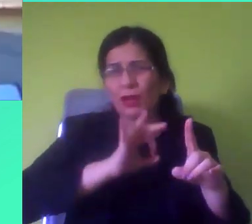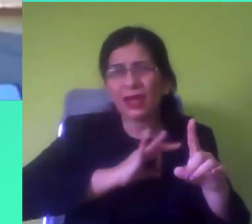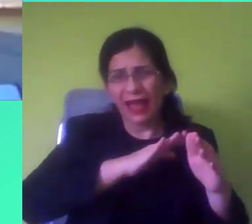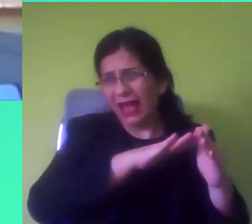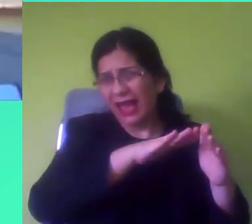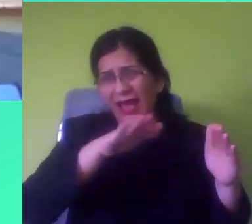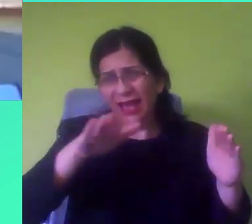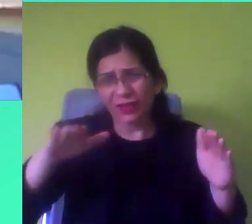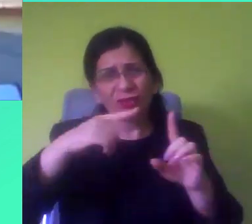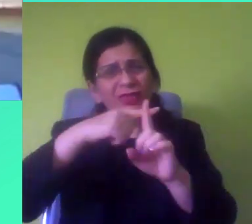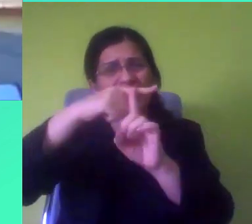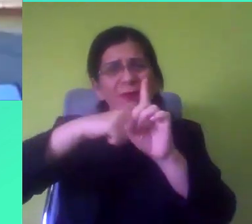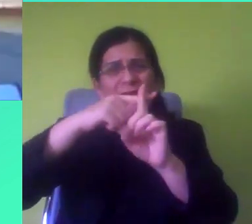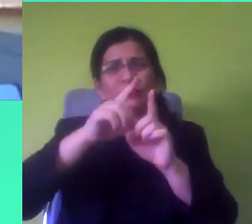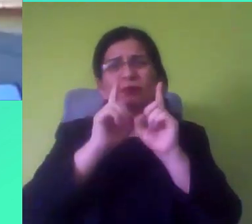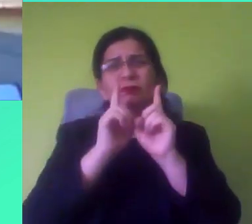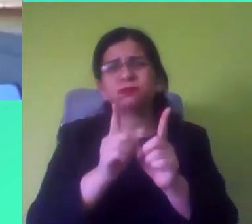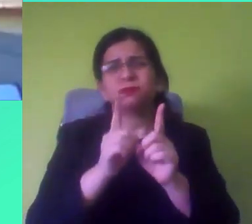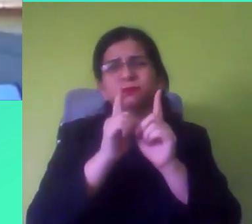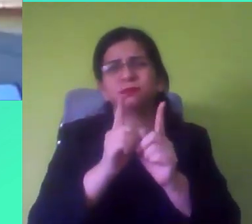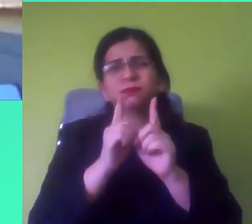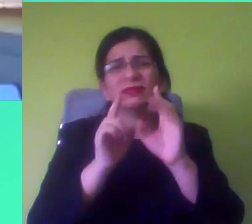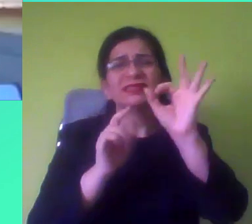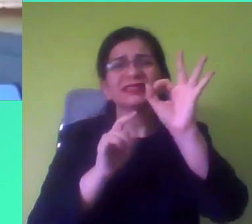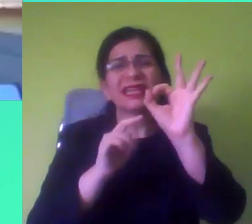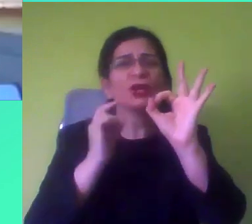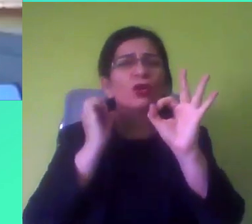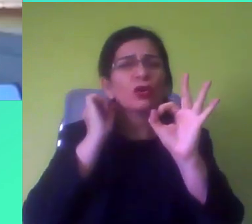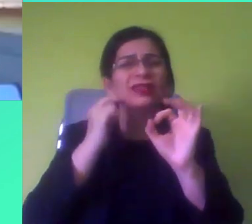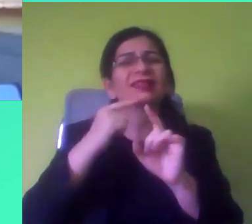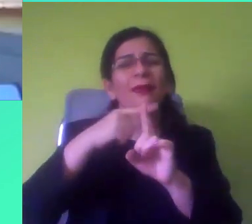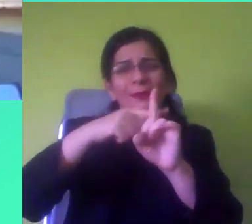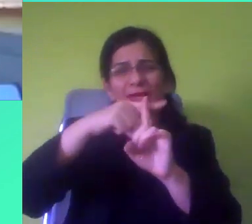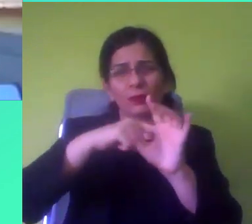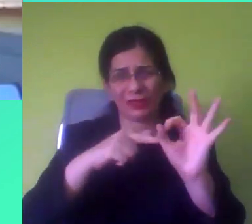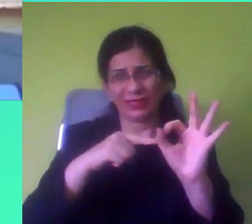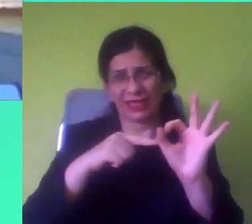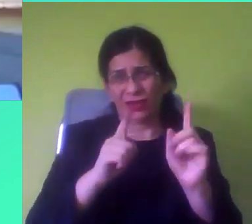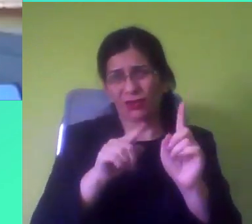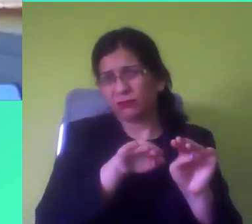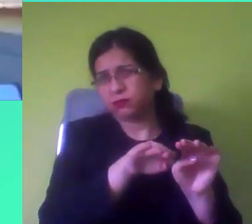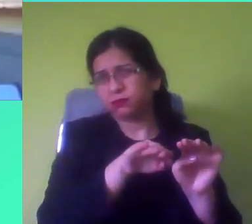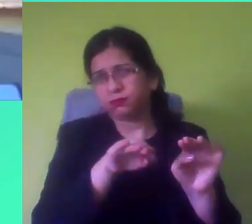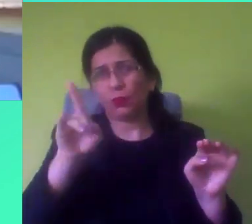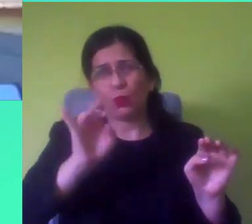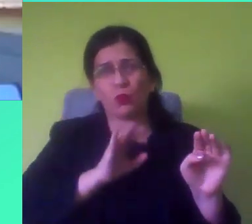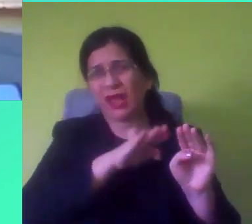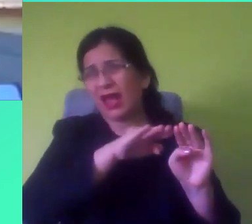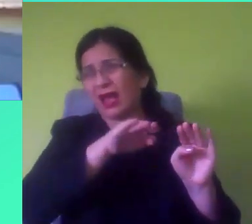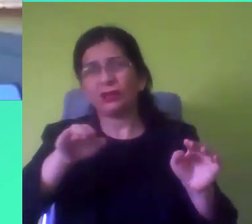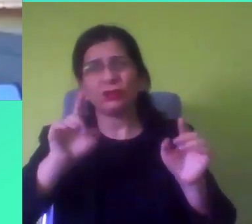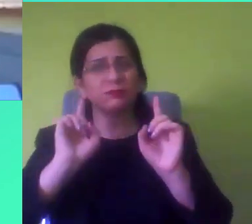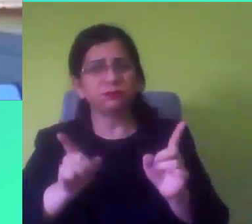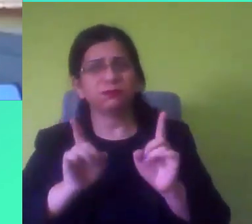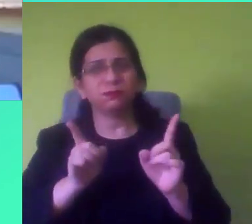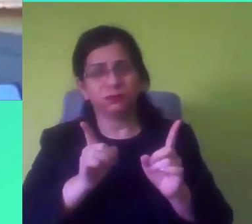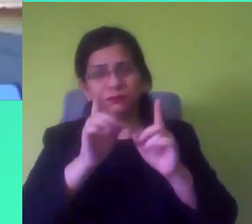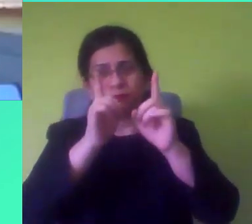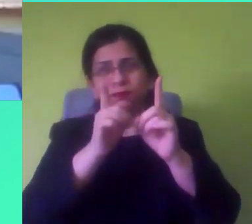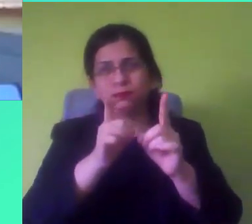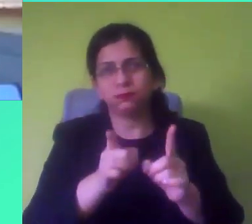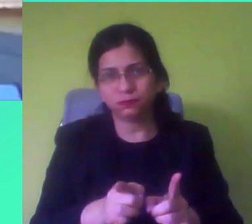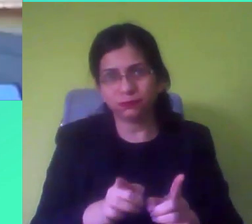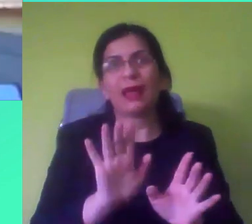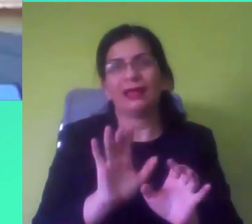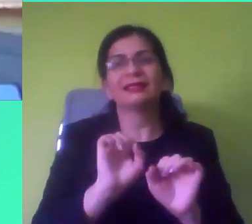año por debajo de 0 grados. Y esa zona es la que se conoce como suelo congelado permanente. Obviamente, debido a que existe un